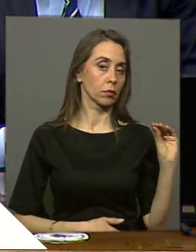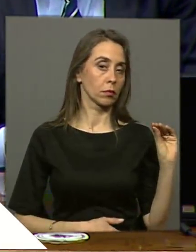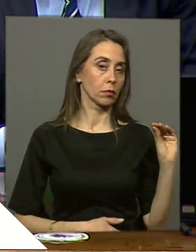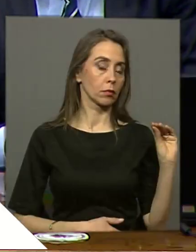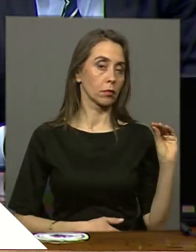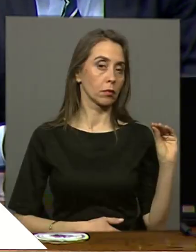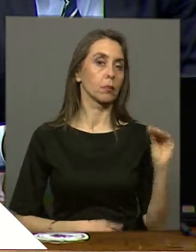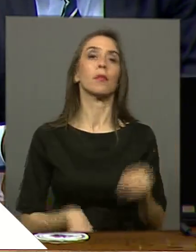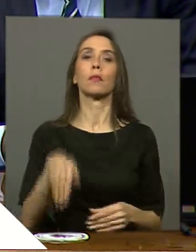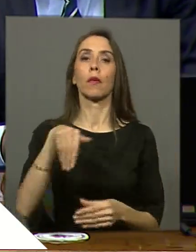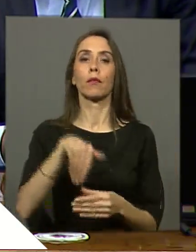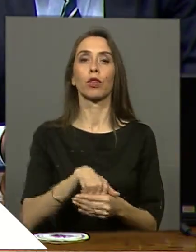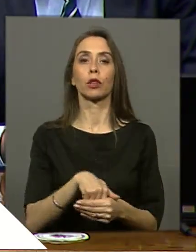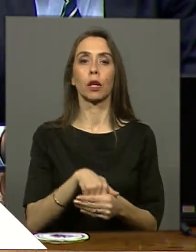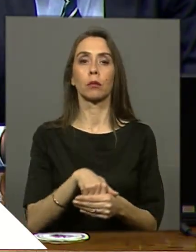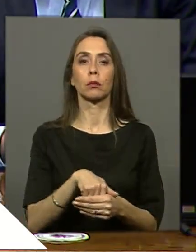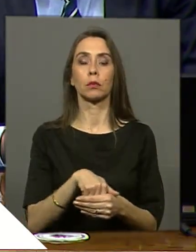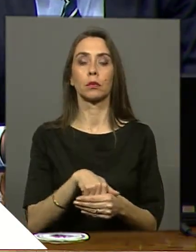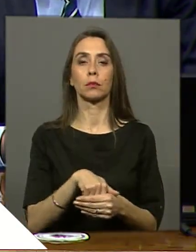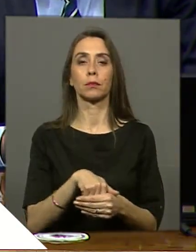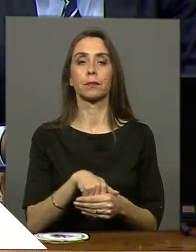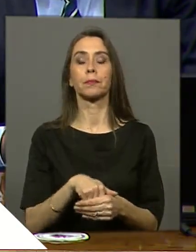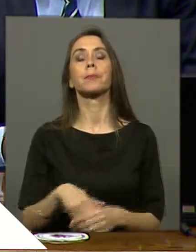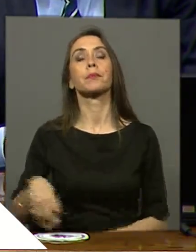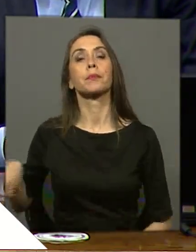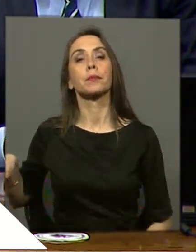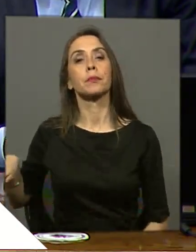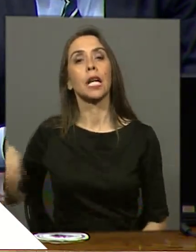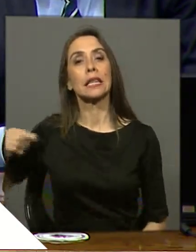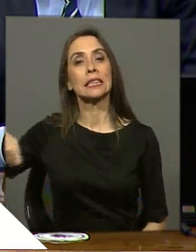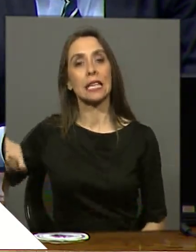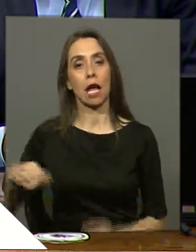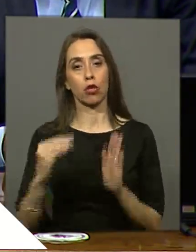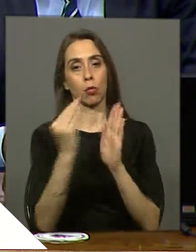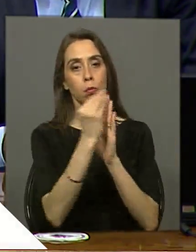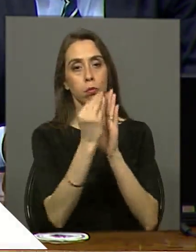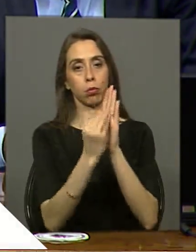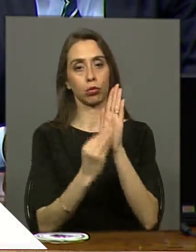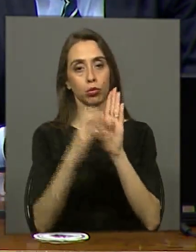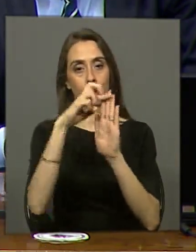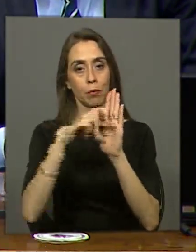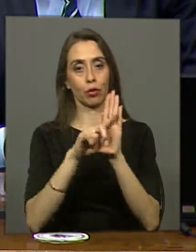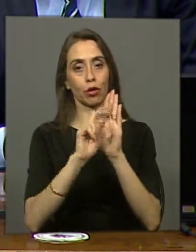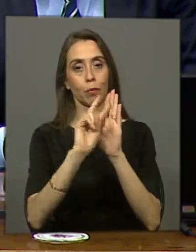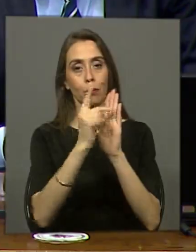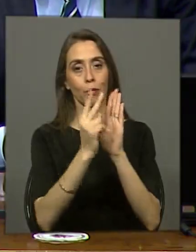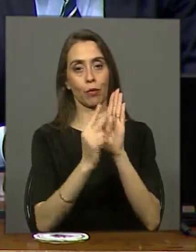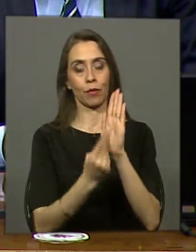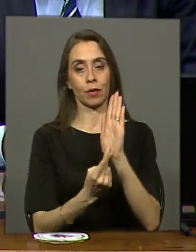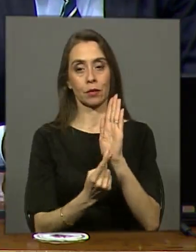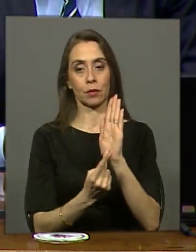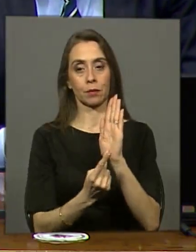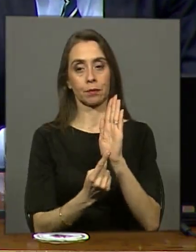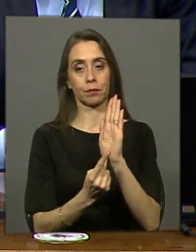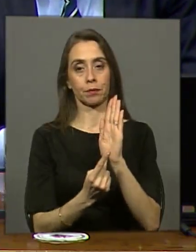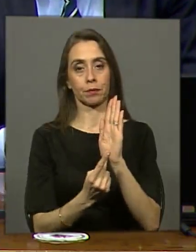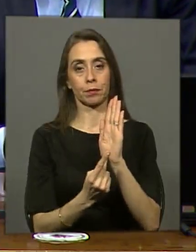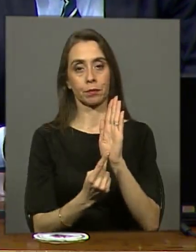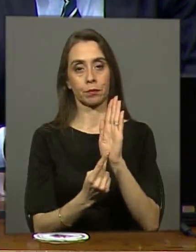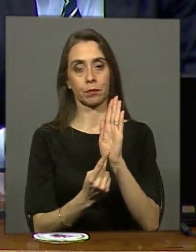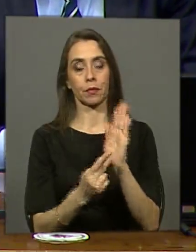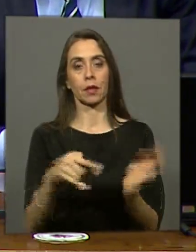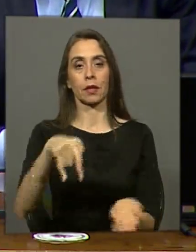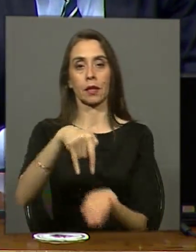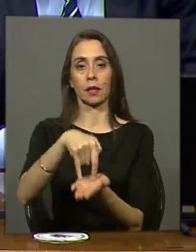en votación las modificaciones introducidas por el senado en el proyecto de ley